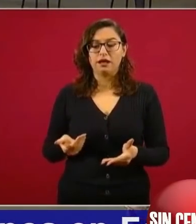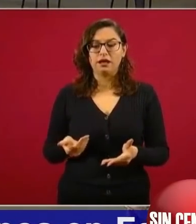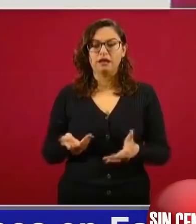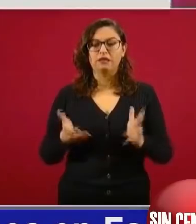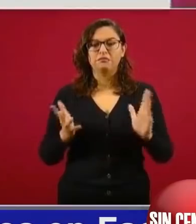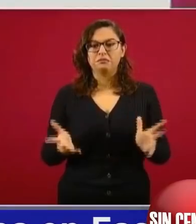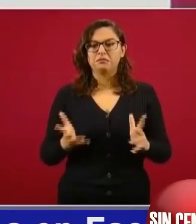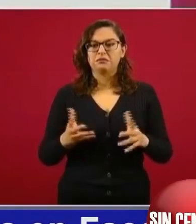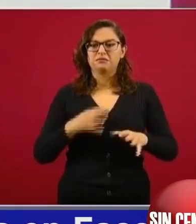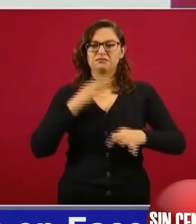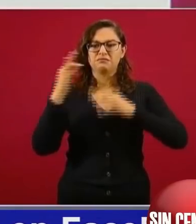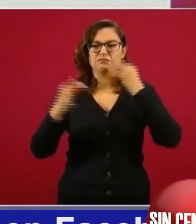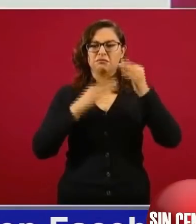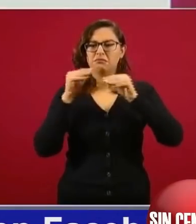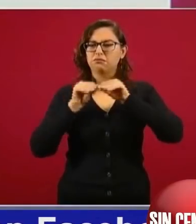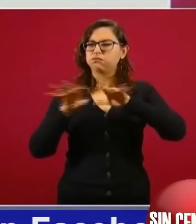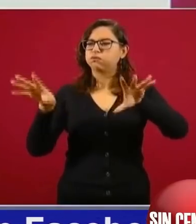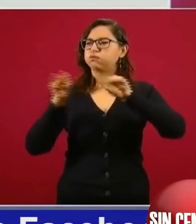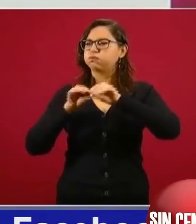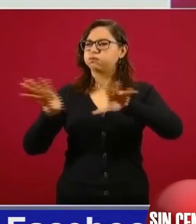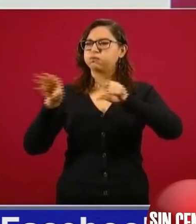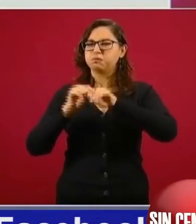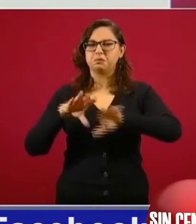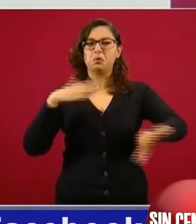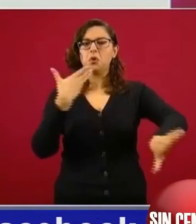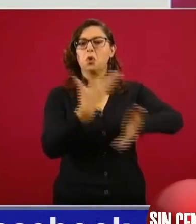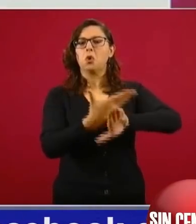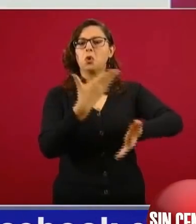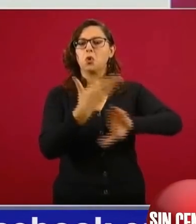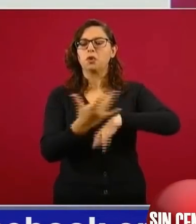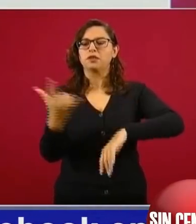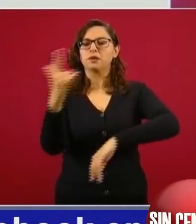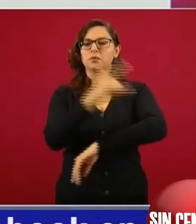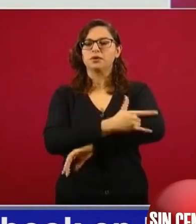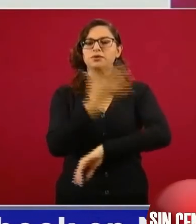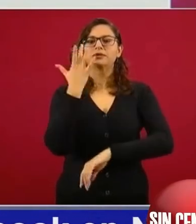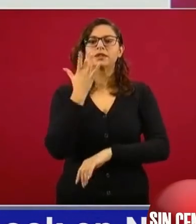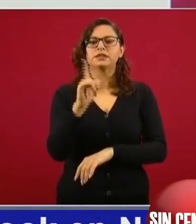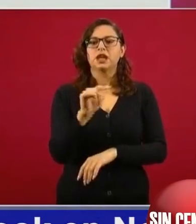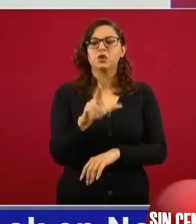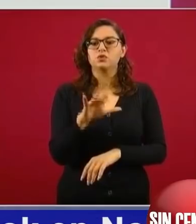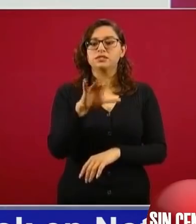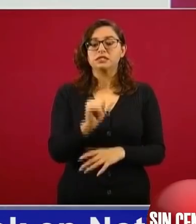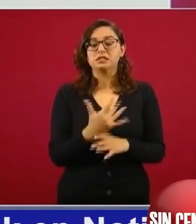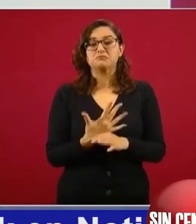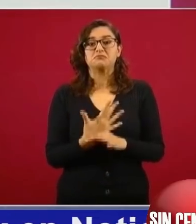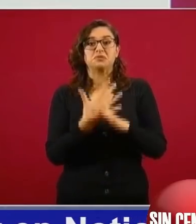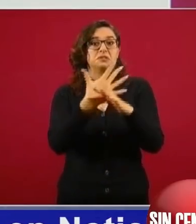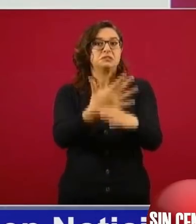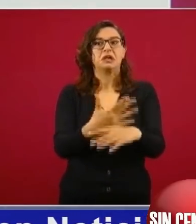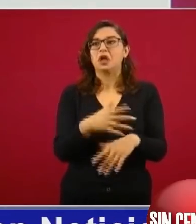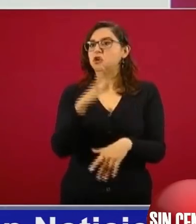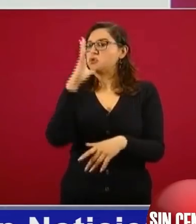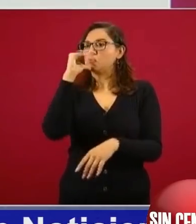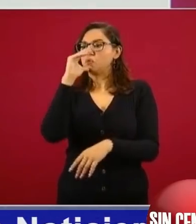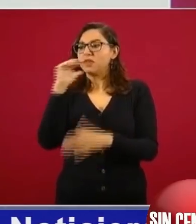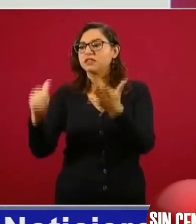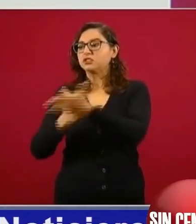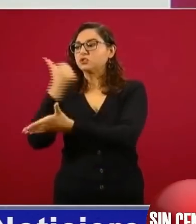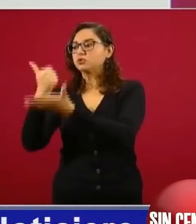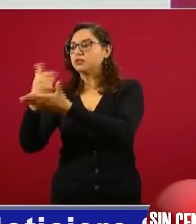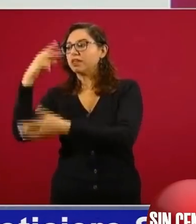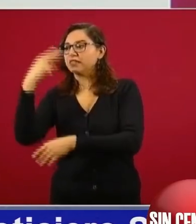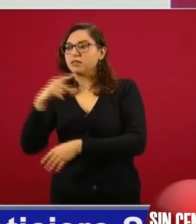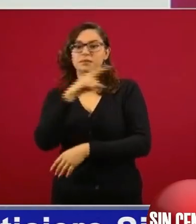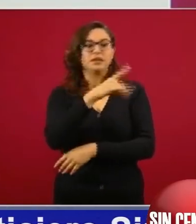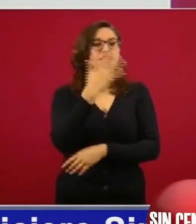gran difusión mediática contra el aeropuerto de Santa Lucía y por la interferencia de los espacios aéreos entre el aeropuerto de la Ciudad de